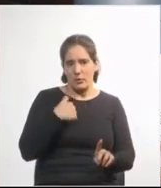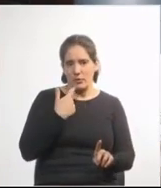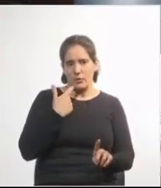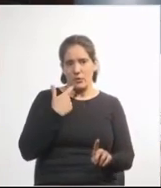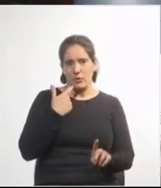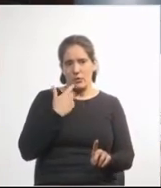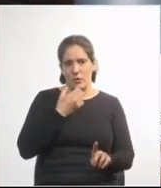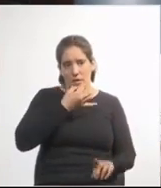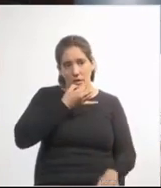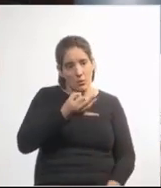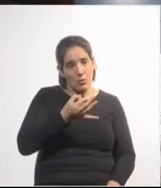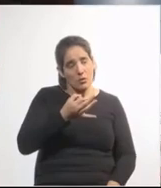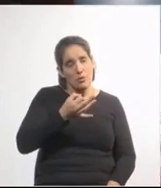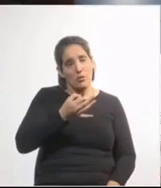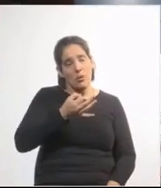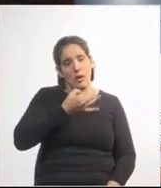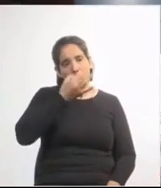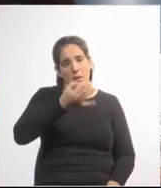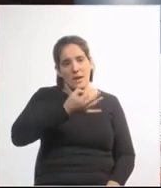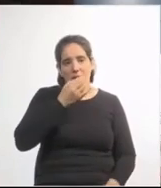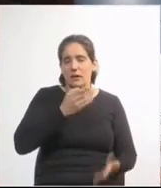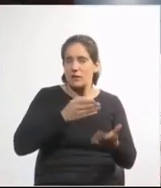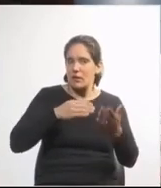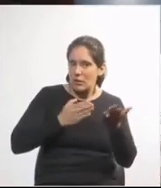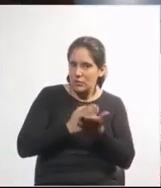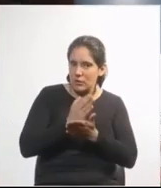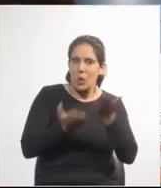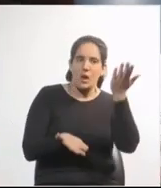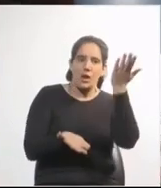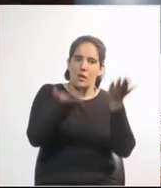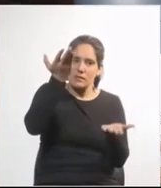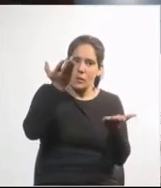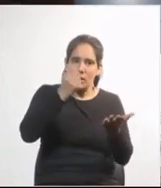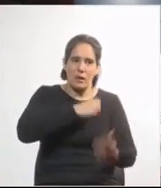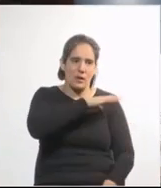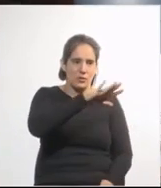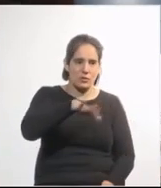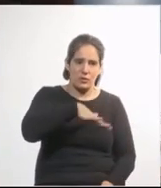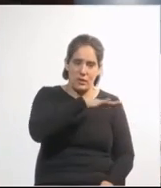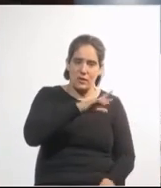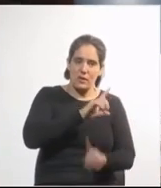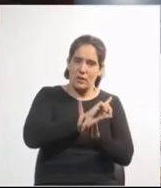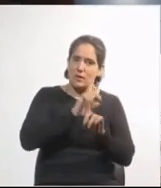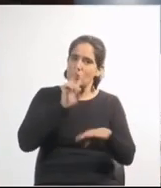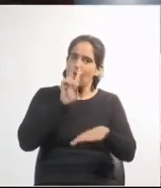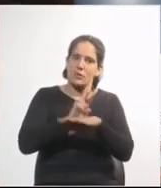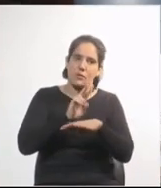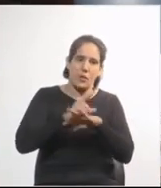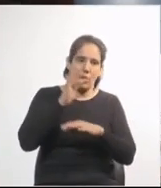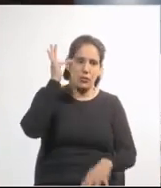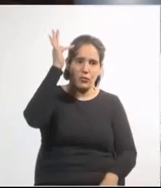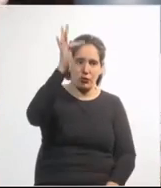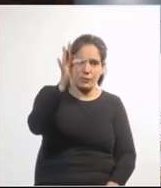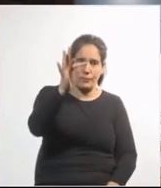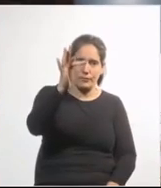exponer que consagra desigualdades muy importantes en nuestra sociedad, que no asegura el futuro